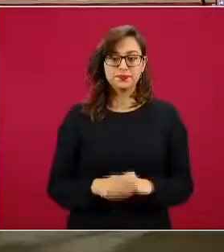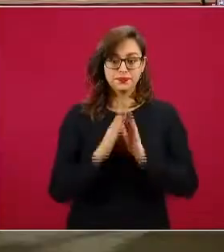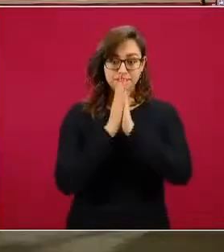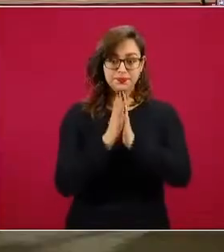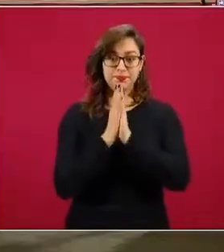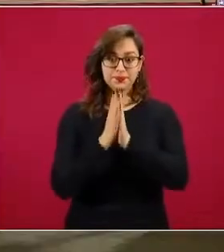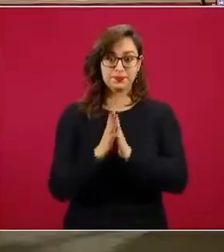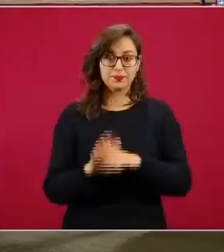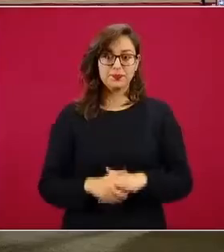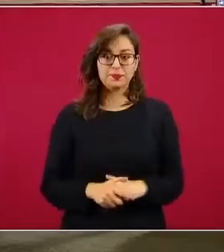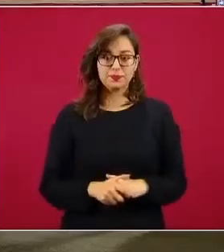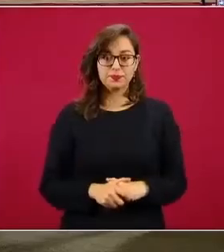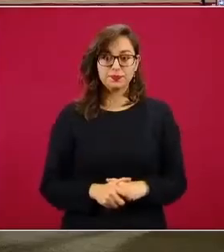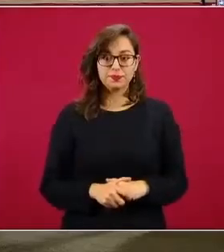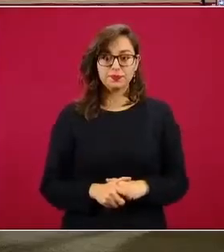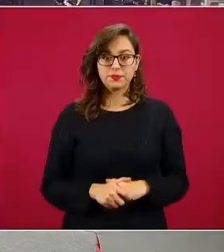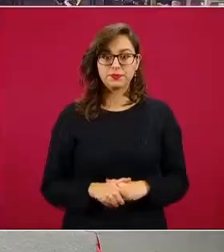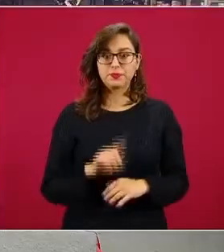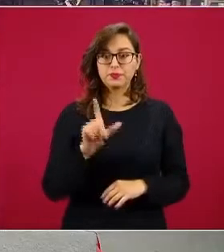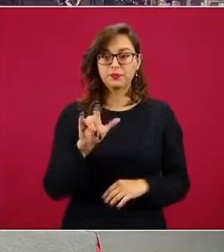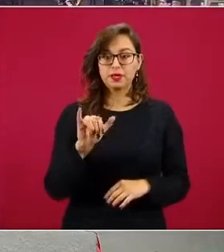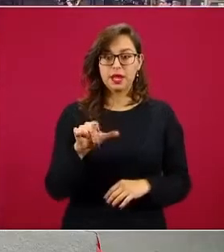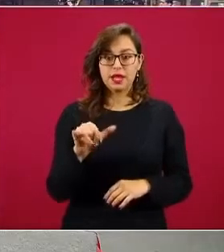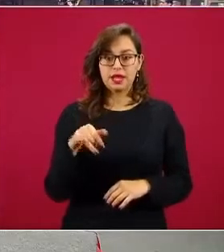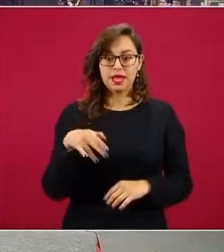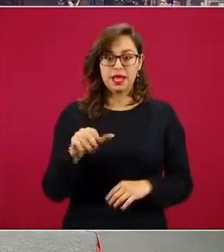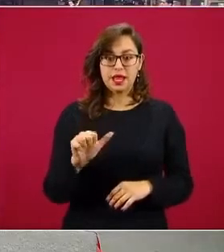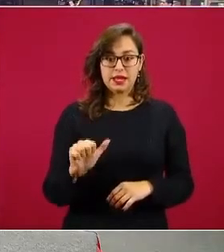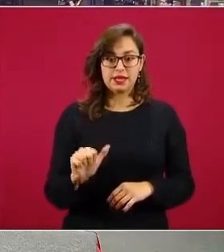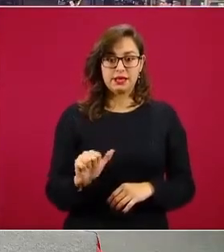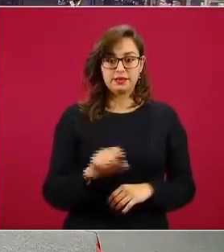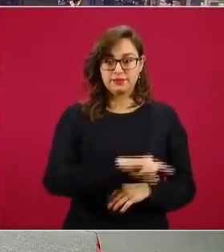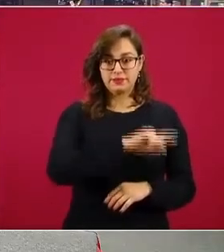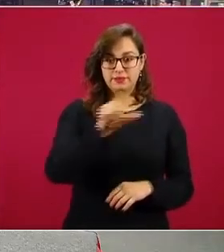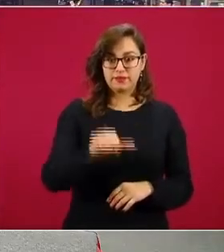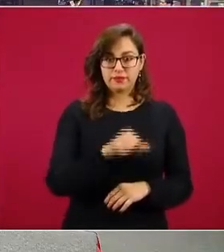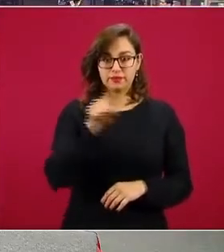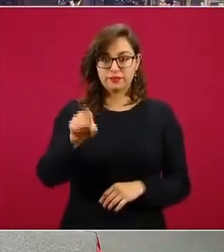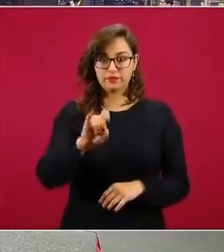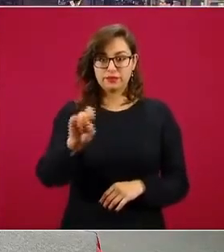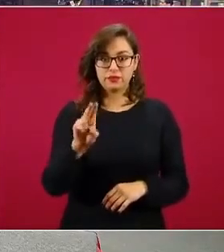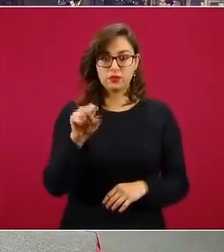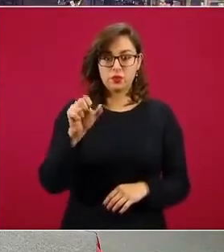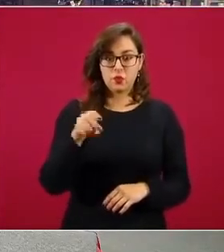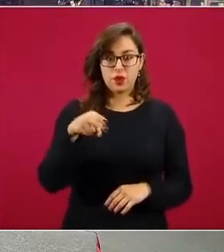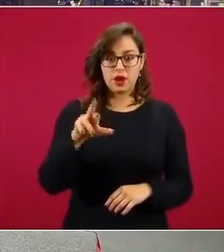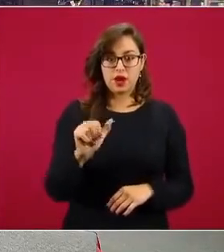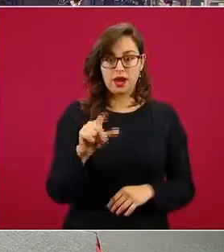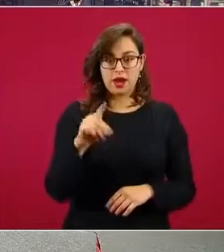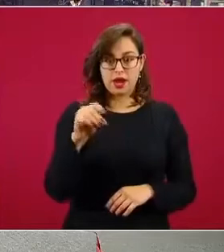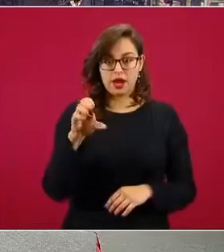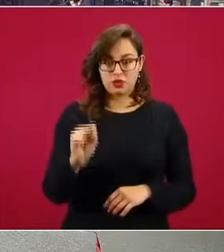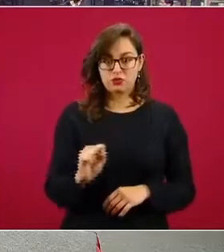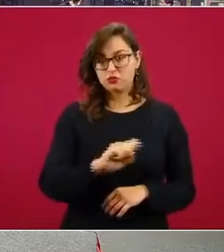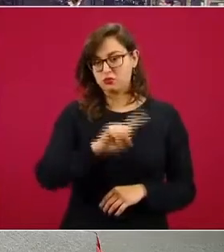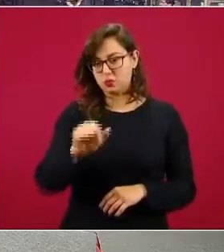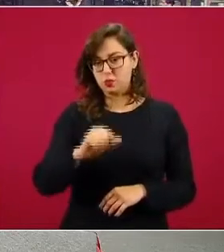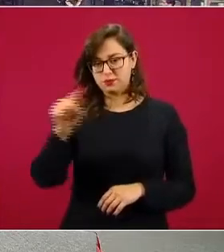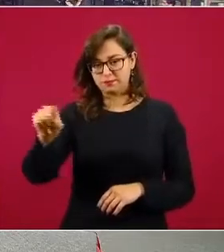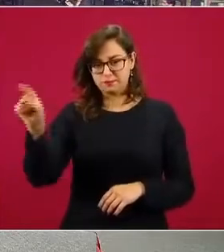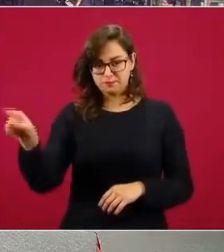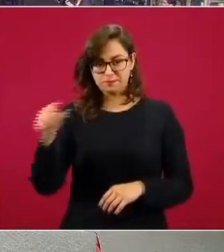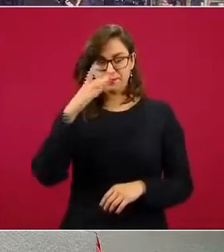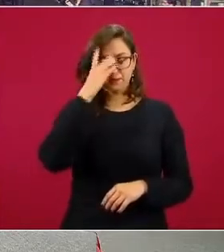favor, pídanlo. Liliana Noble, Pulso Saludable, nos seguimos por aquí con Juan Carlos Machorro y ustedes, compañeros. Por